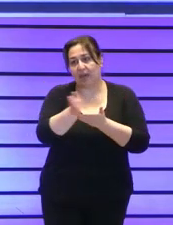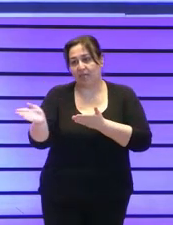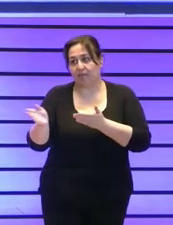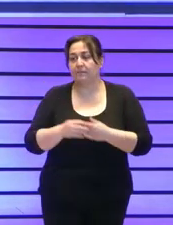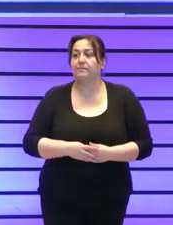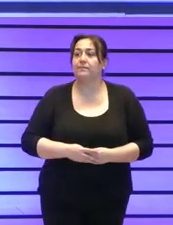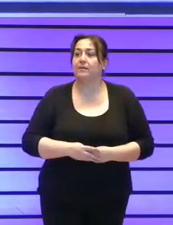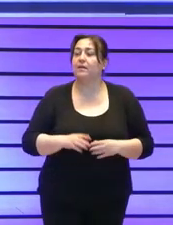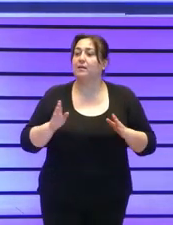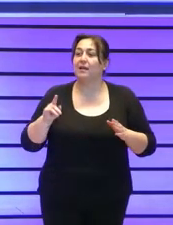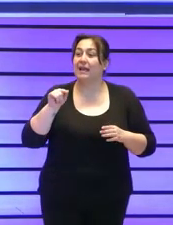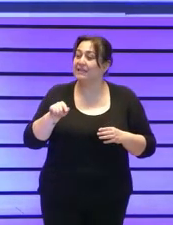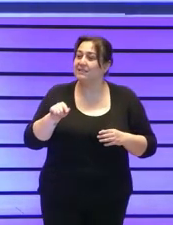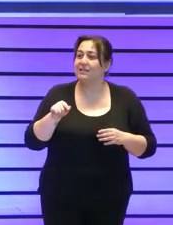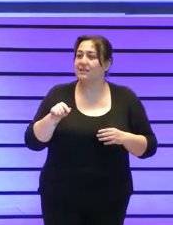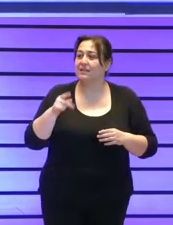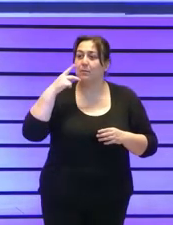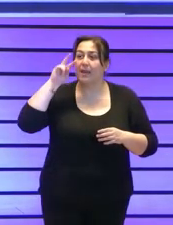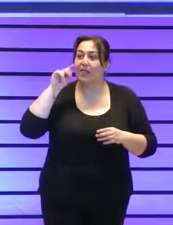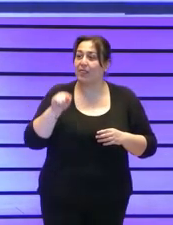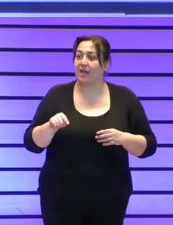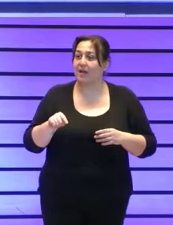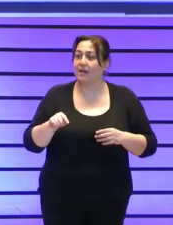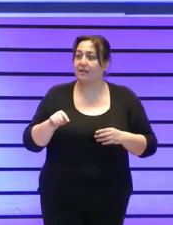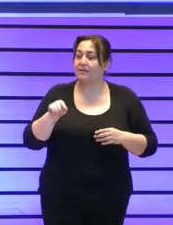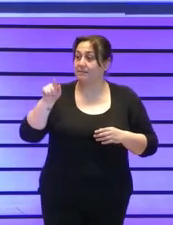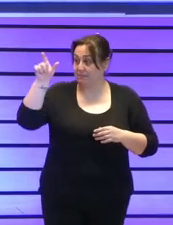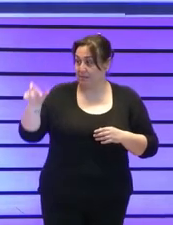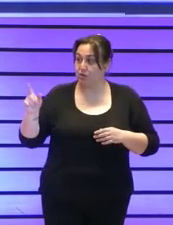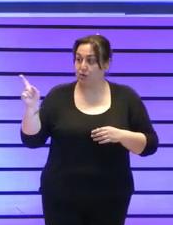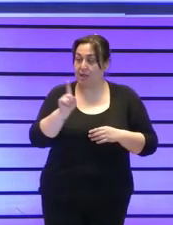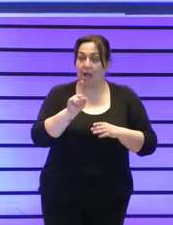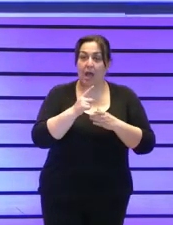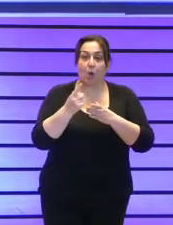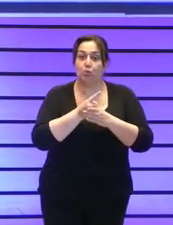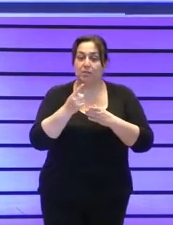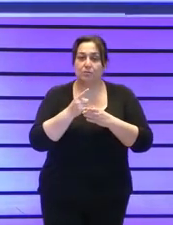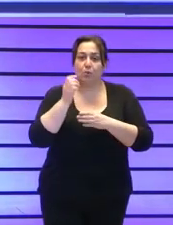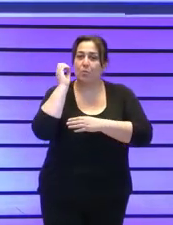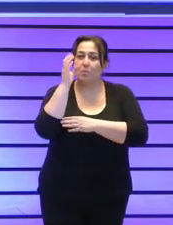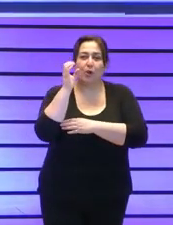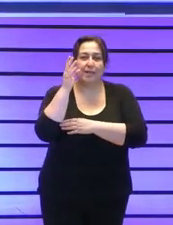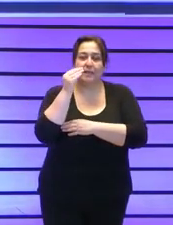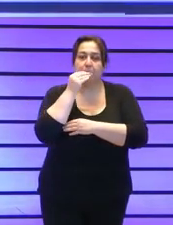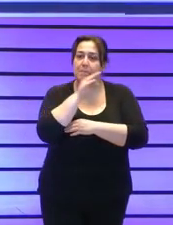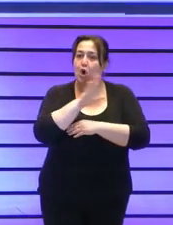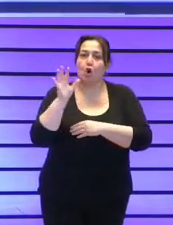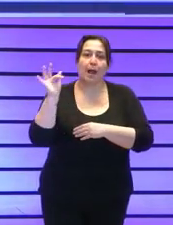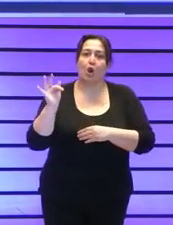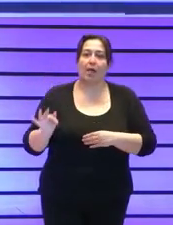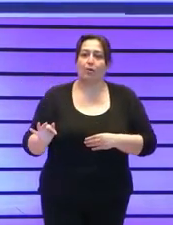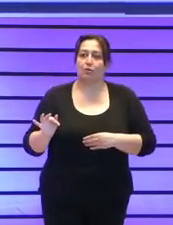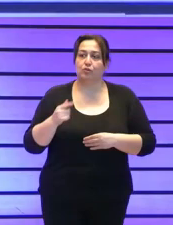ha sido uno de los ponentes mejor valorados. Os diría que han